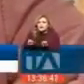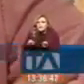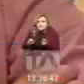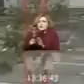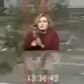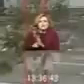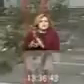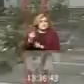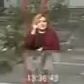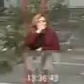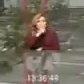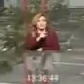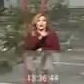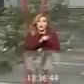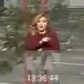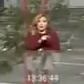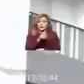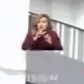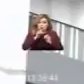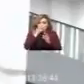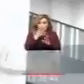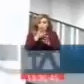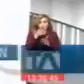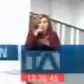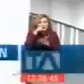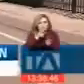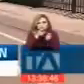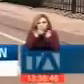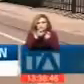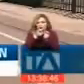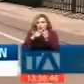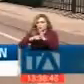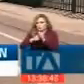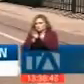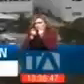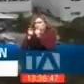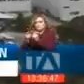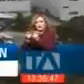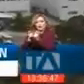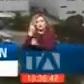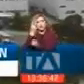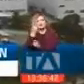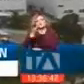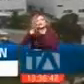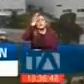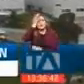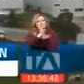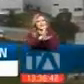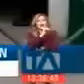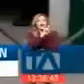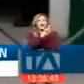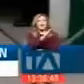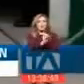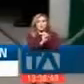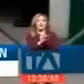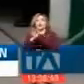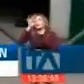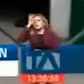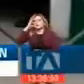entregado información a Fiscalía y a la Contraloría del Hospital Teodoro Maldonado Carbo y también del Hospital de los Ceibos. Y actualmente